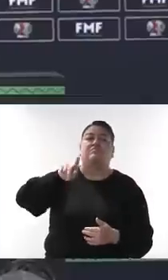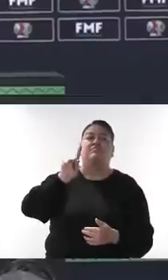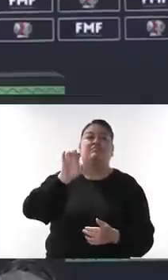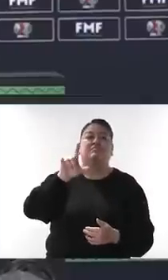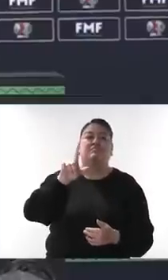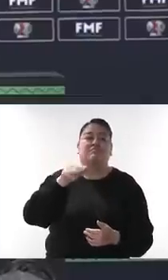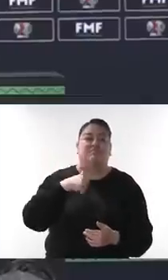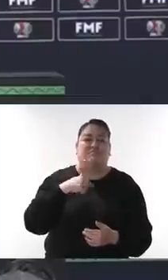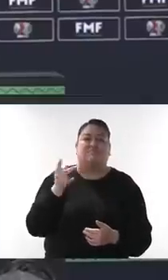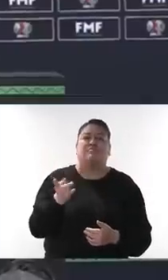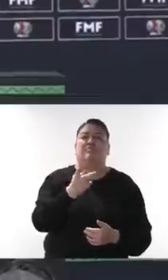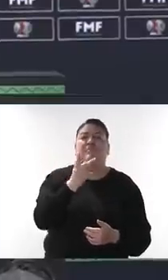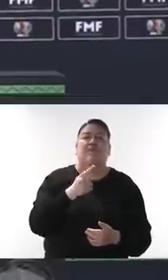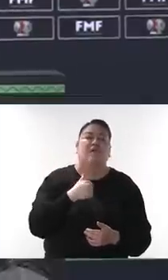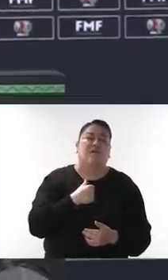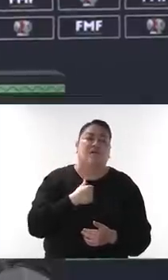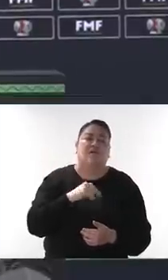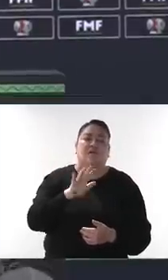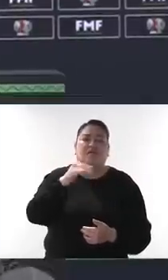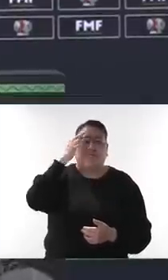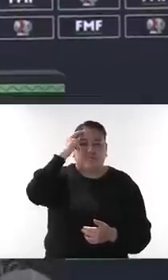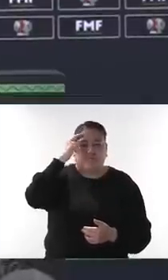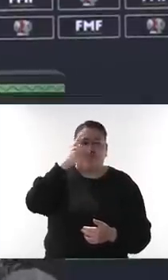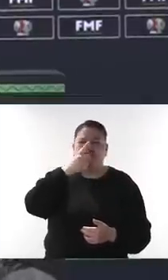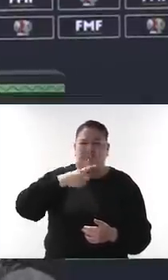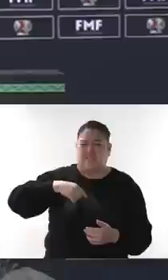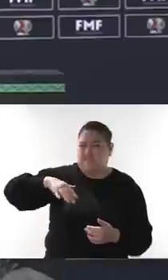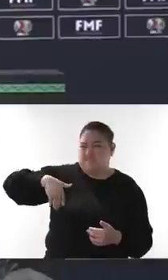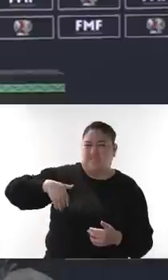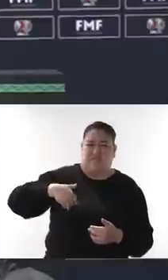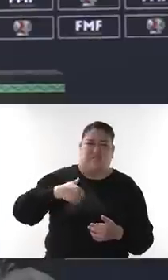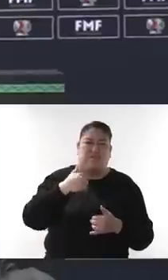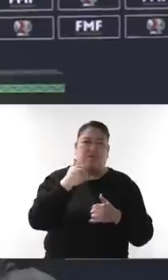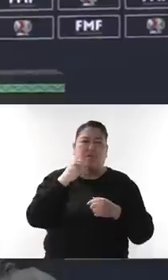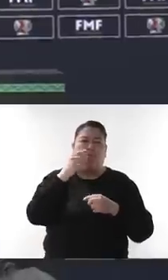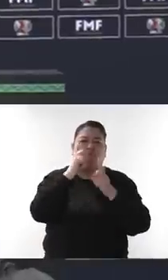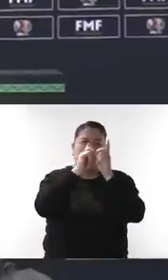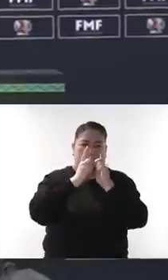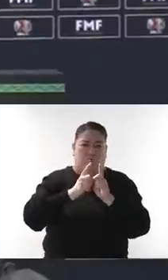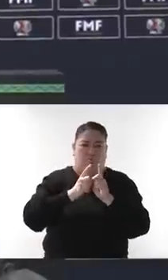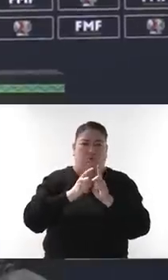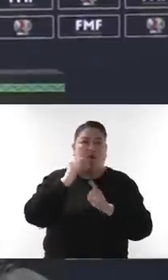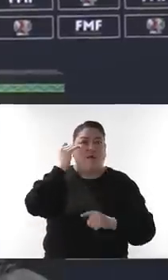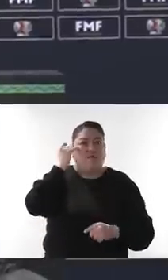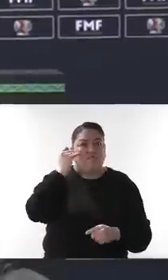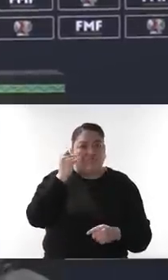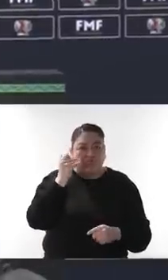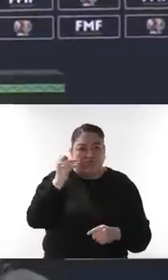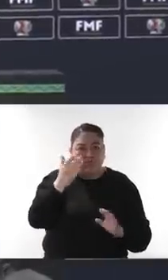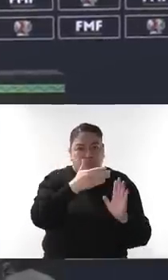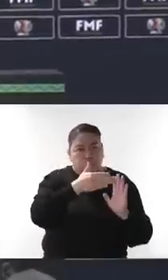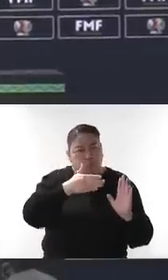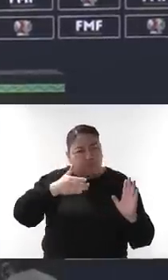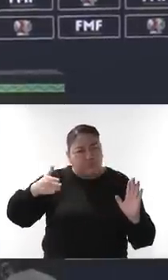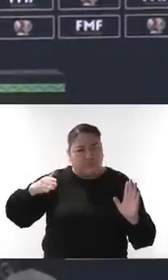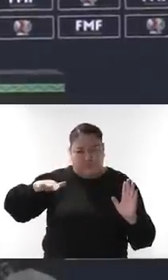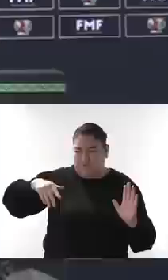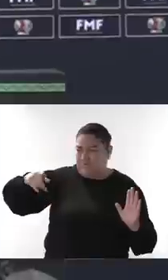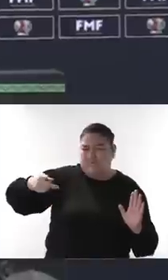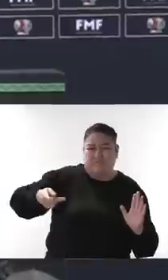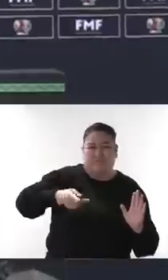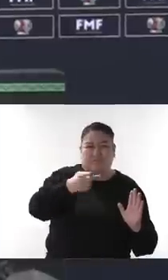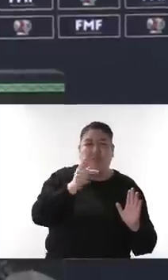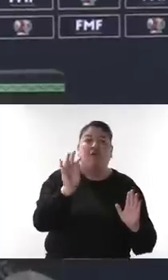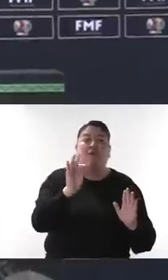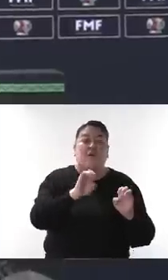entonces el tema del torneo largo, esa posibilidad de que, como te lo comentaba Alejandro, de que pudiera